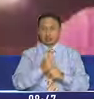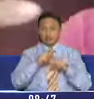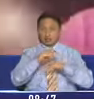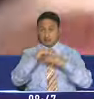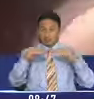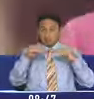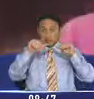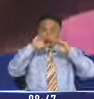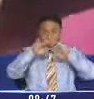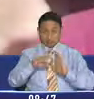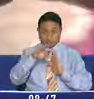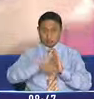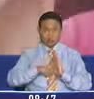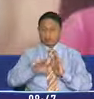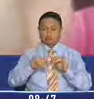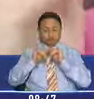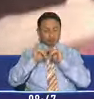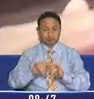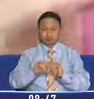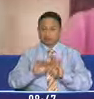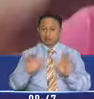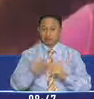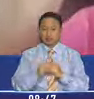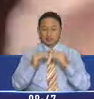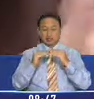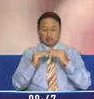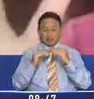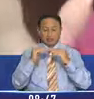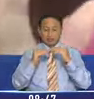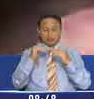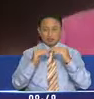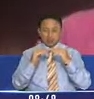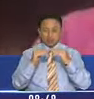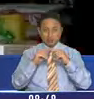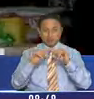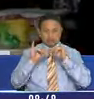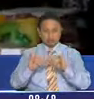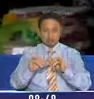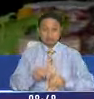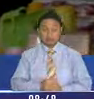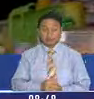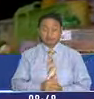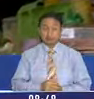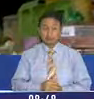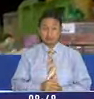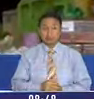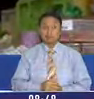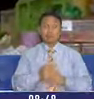todo, se quedó un precio fijado, variaron centavos abajo, centavos arriba, pero se va a quedar ahí. La incapacidad de las autoridades